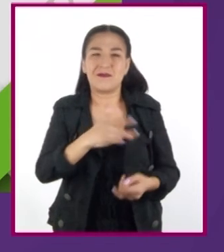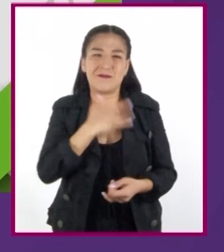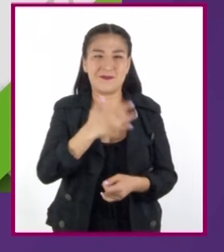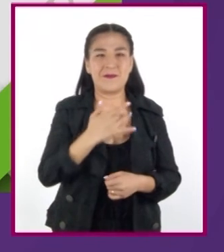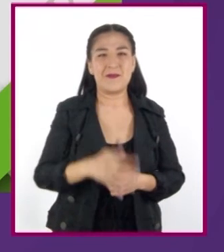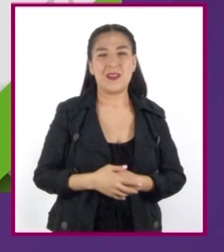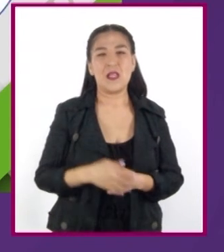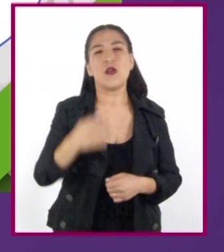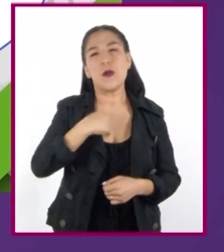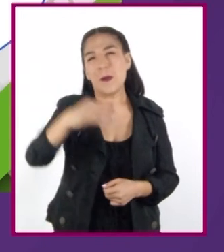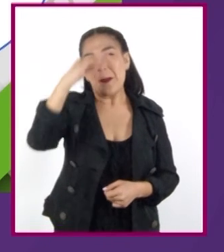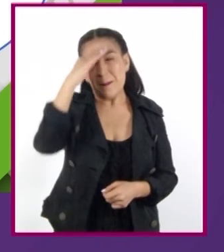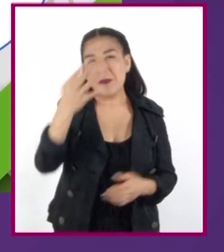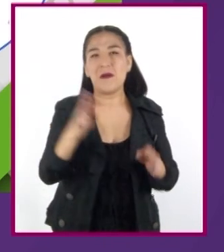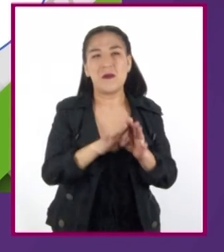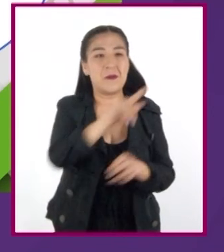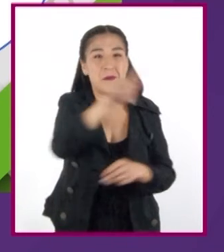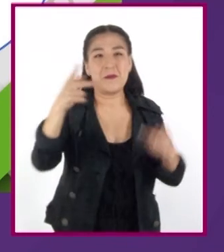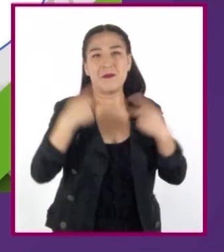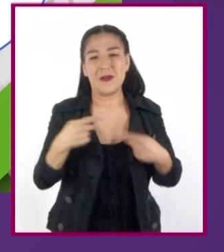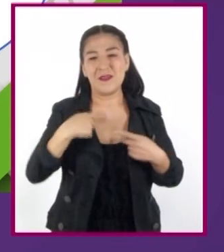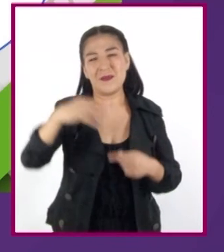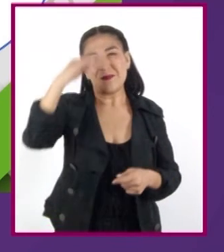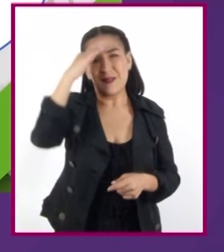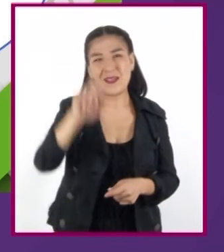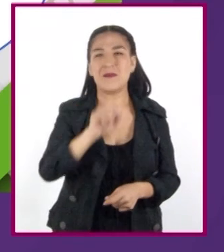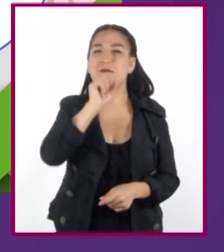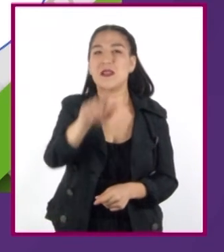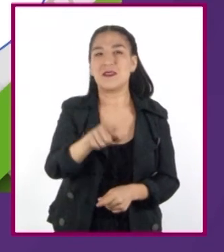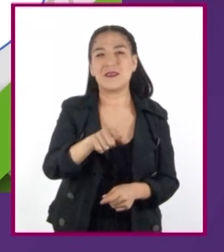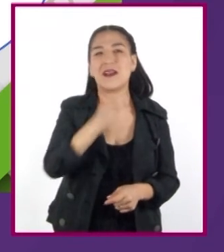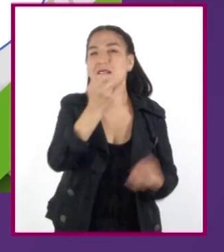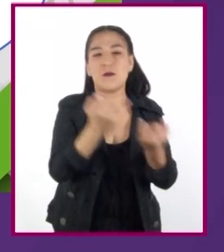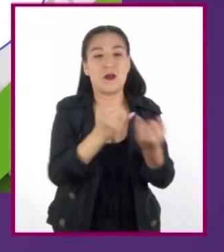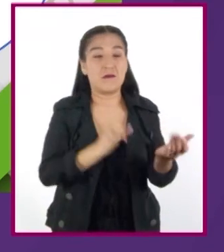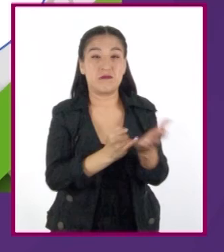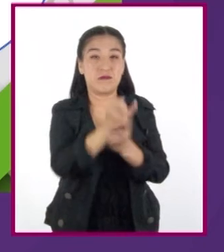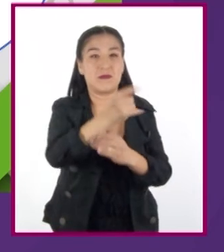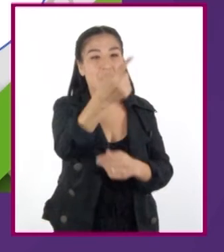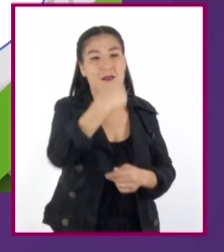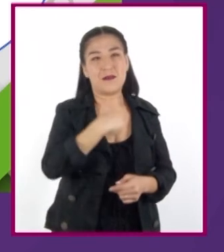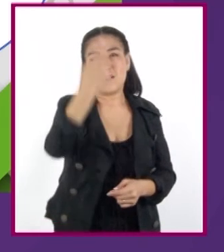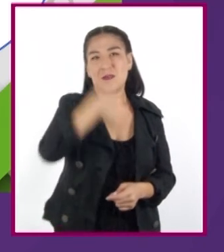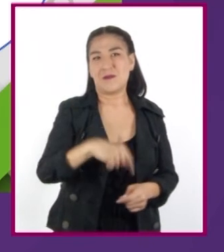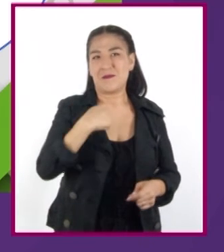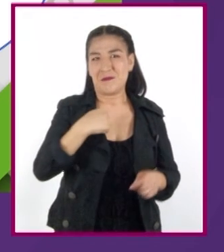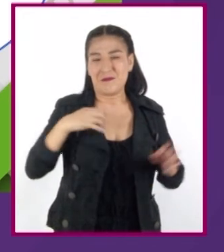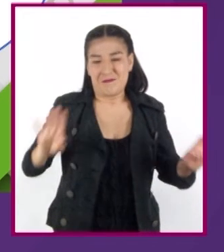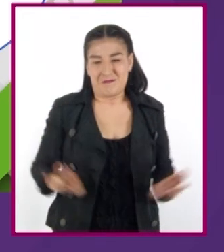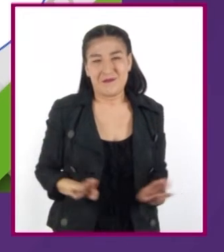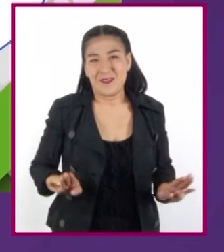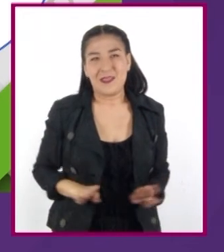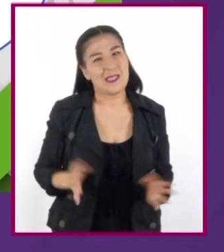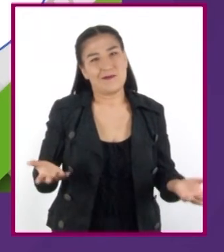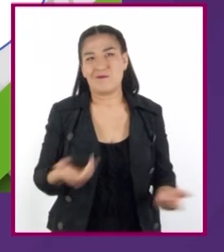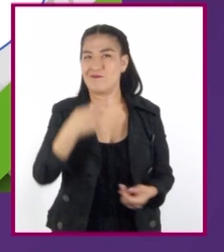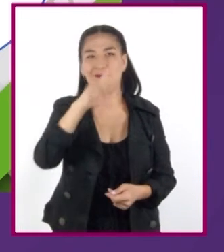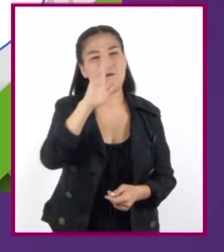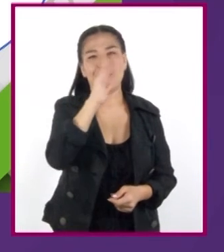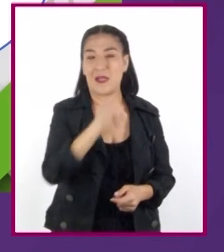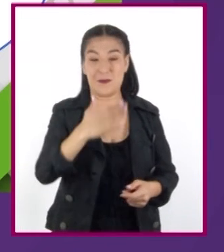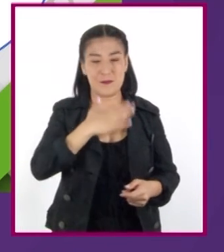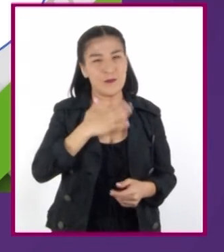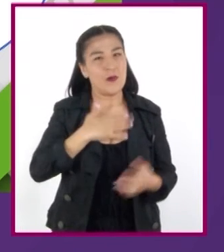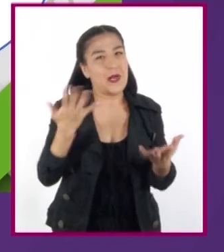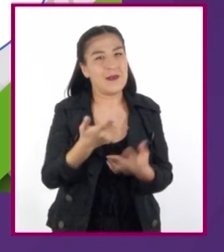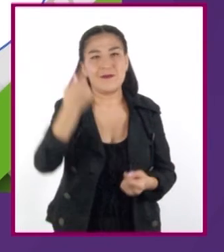bien que la gente piense así, ya que es como si esas personas decidieran nuestra personalidad, pero nosotros decidimos si